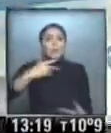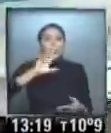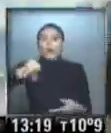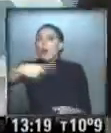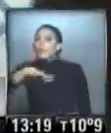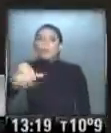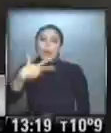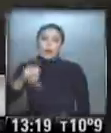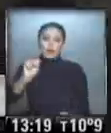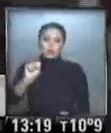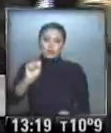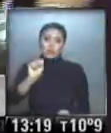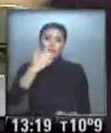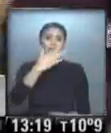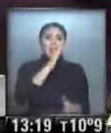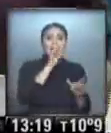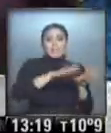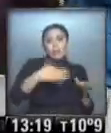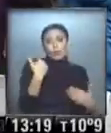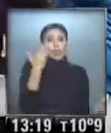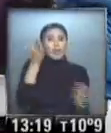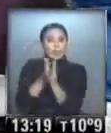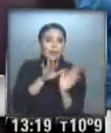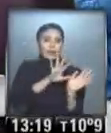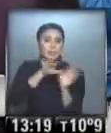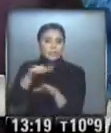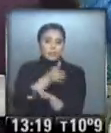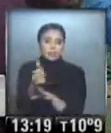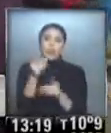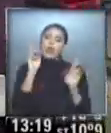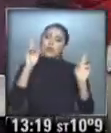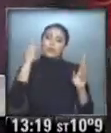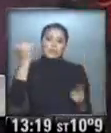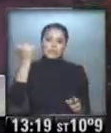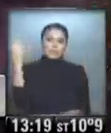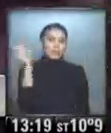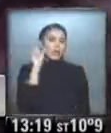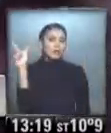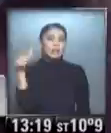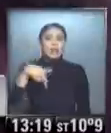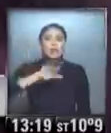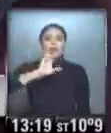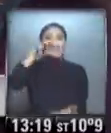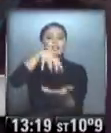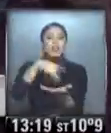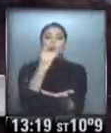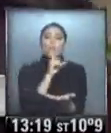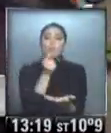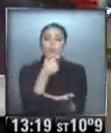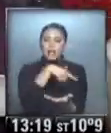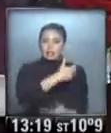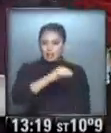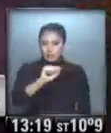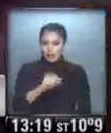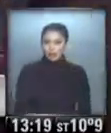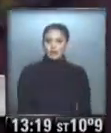otro lugar para que los chicos se puedan evacuar. Eso por suerte se consiguió y los chicos se están evacuando ahora a una sede de la UTA. Hablando de la